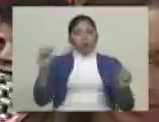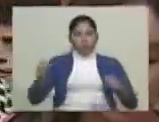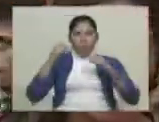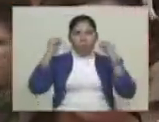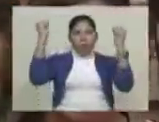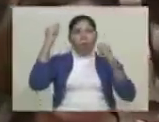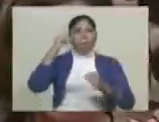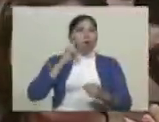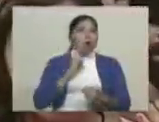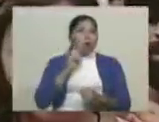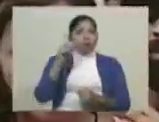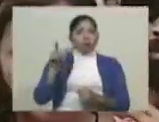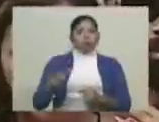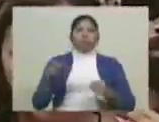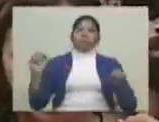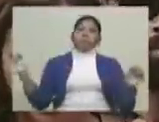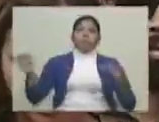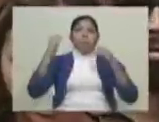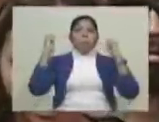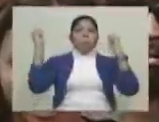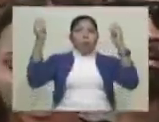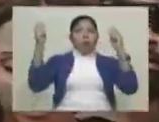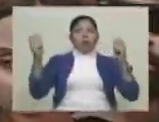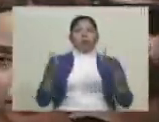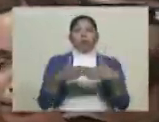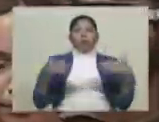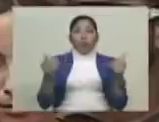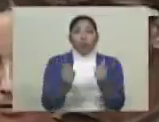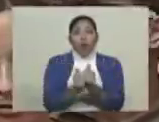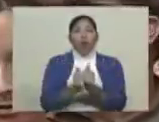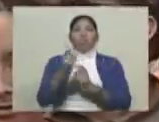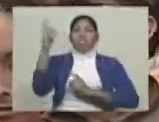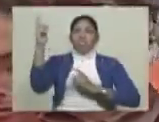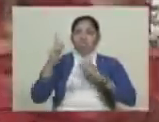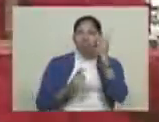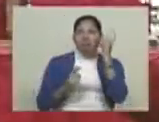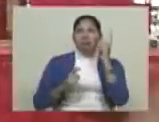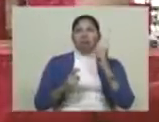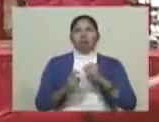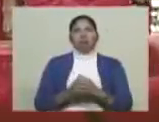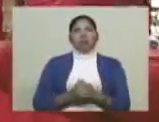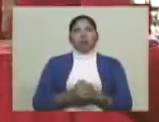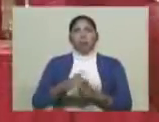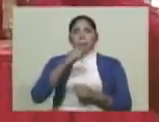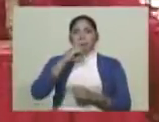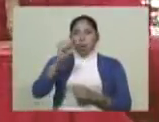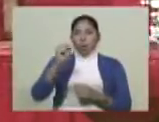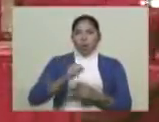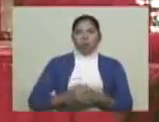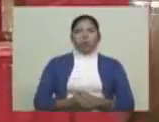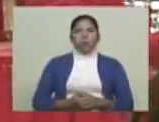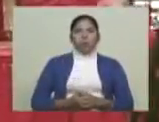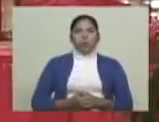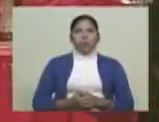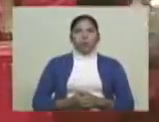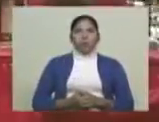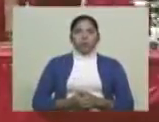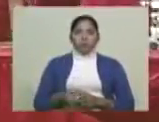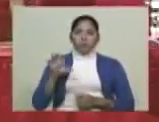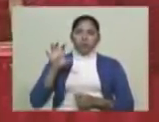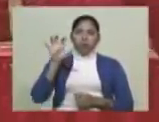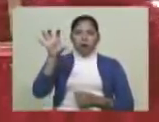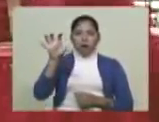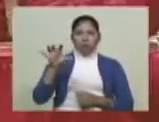Bolívar! ¡Que viva Anzuategui! ¡Que viva Chávez! ¡Que viva Nicolás Maduro! ¡Que viva la patria!